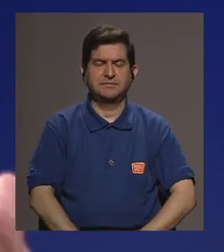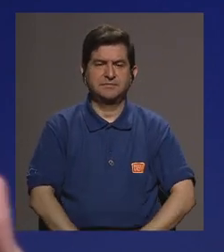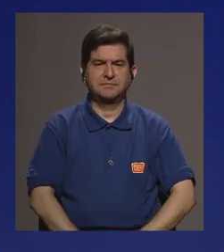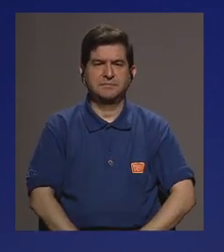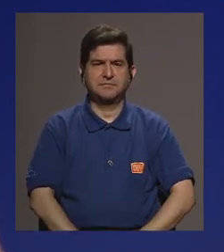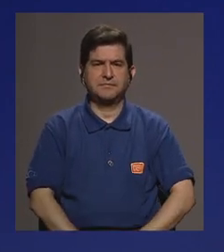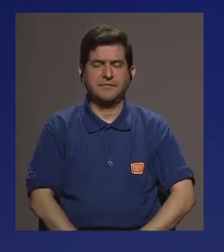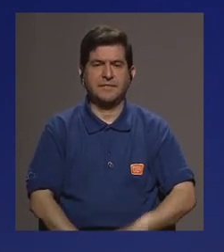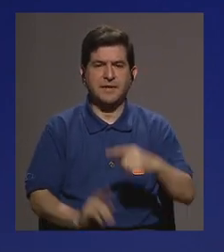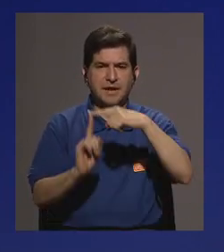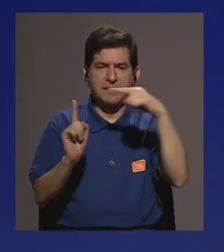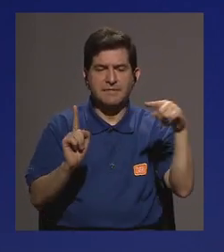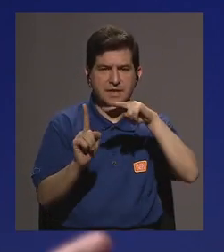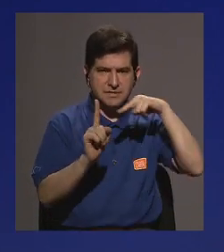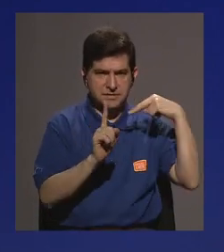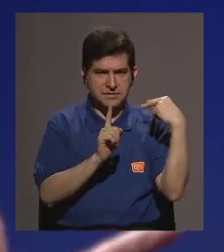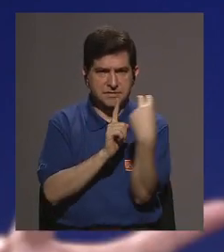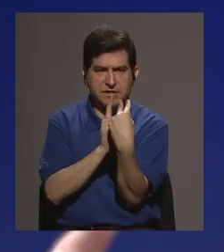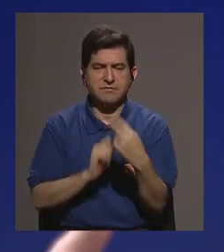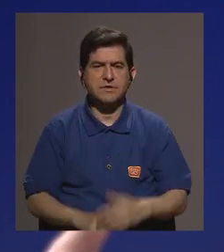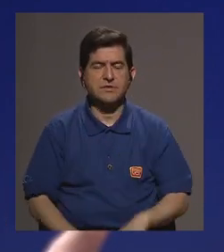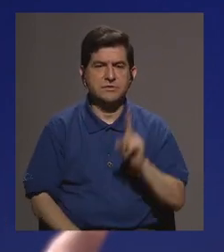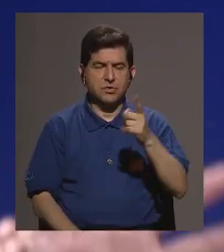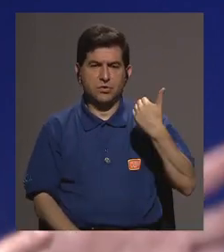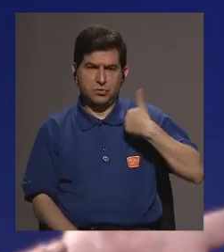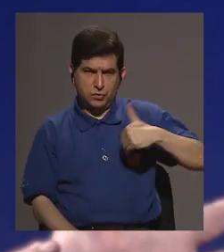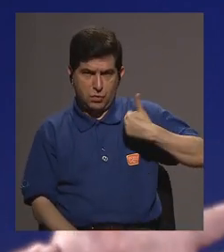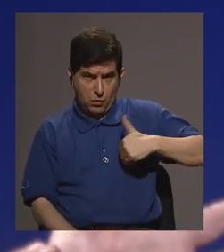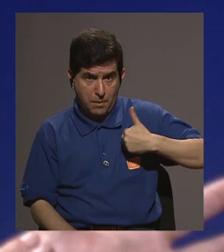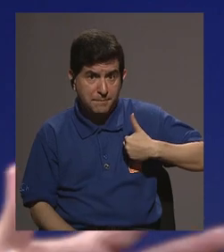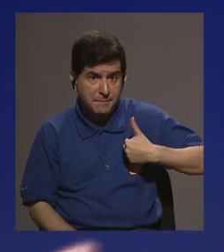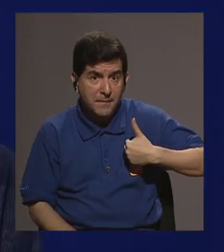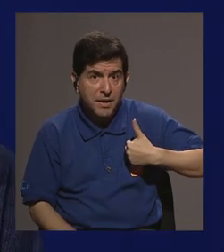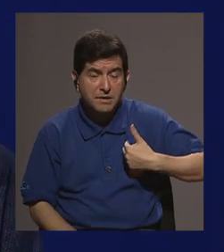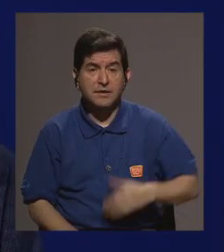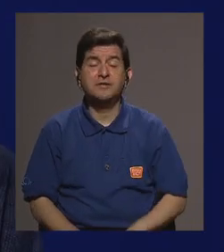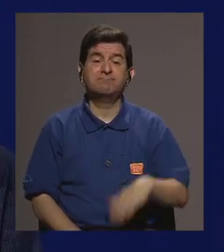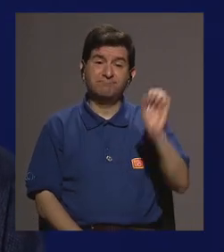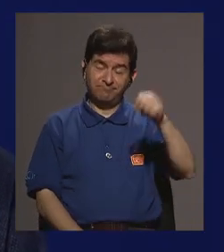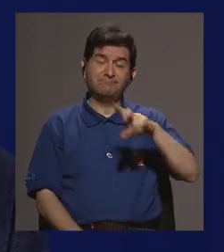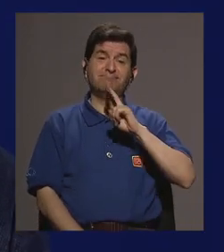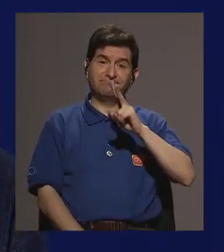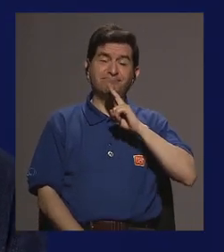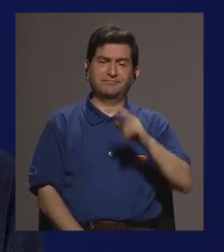digámoslo de alguna forma y estado la visión de un varón